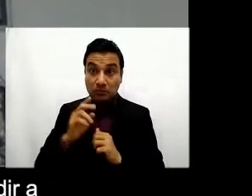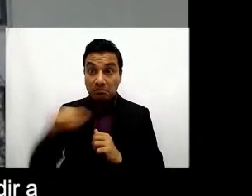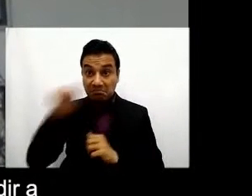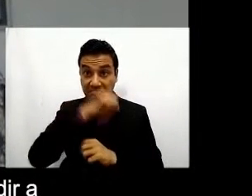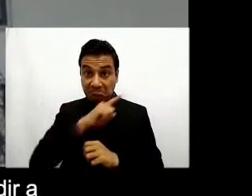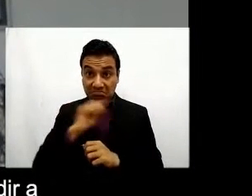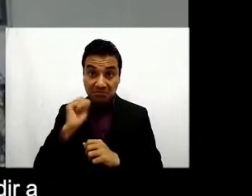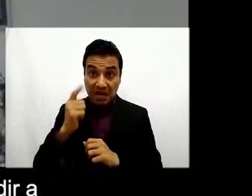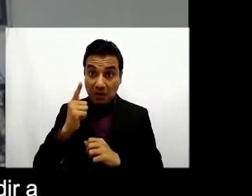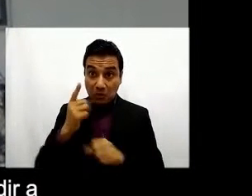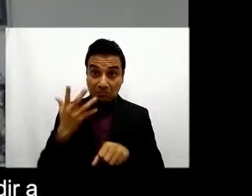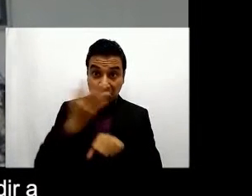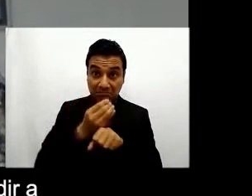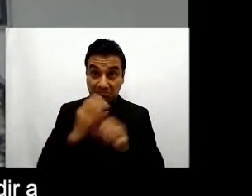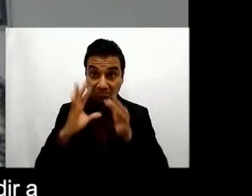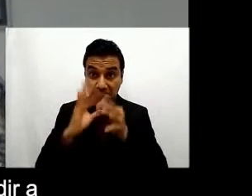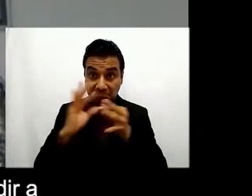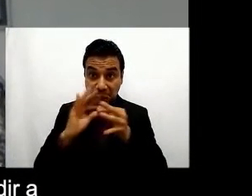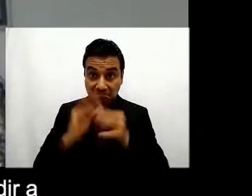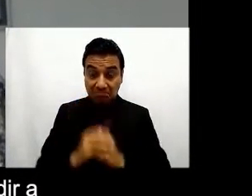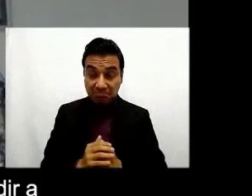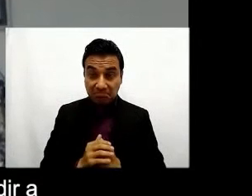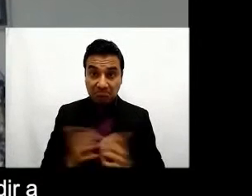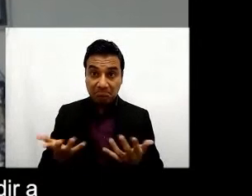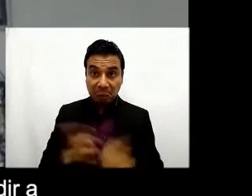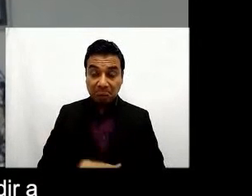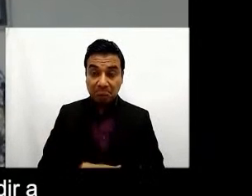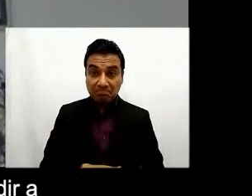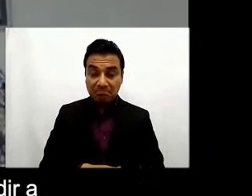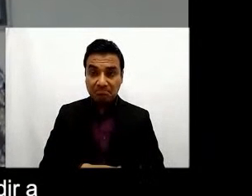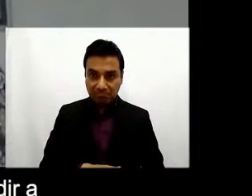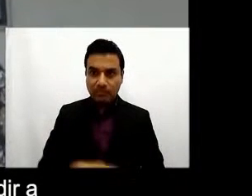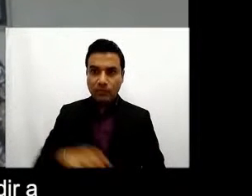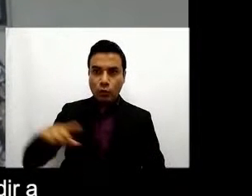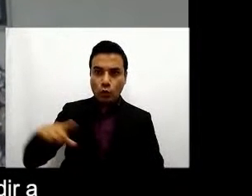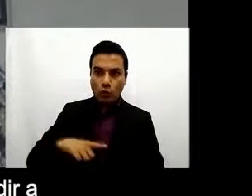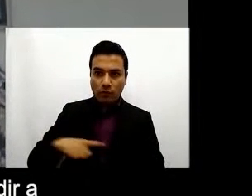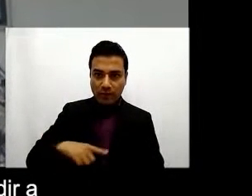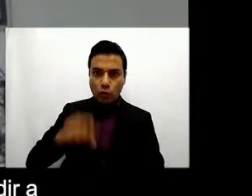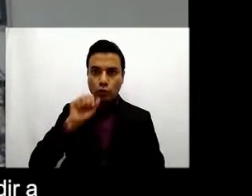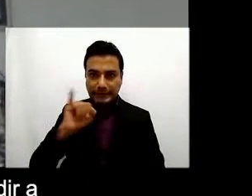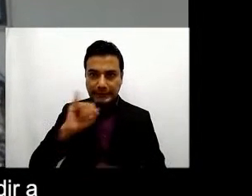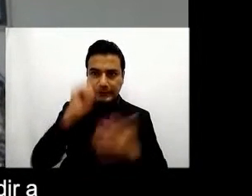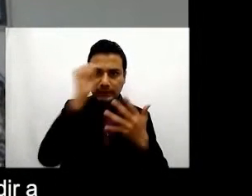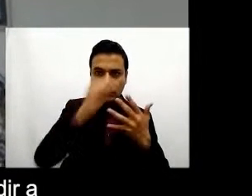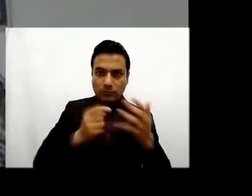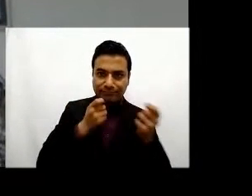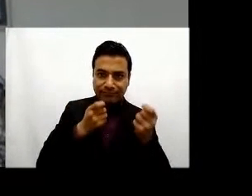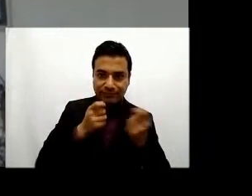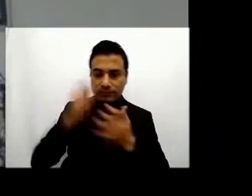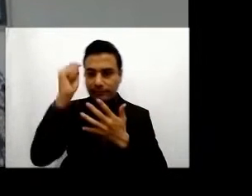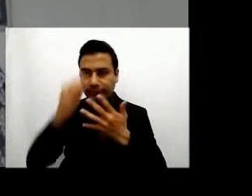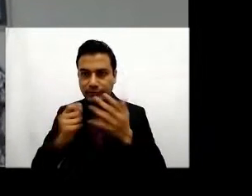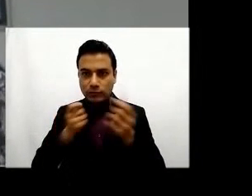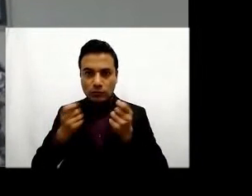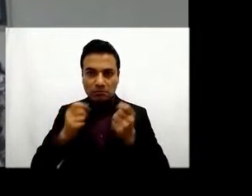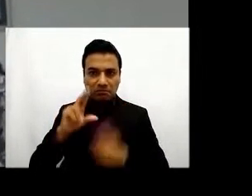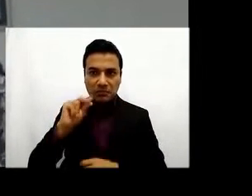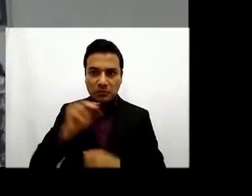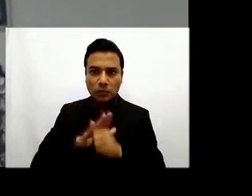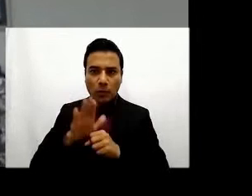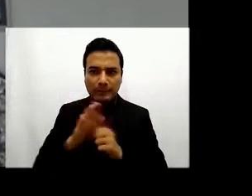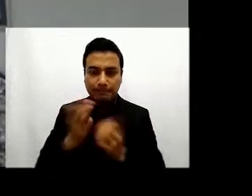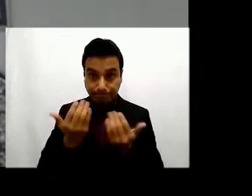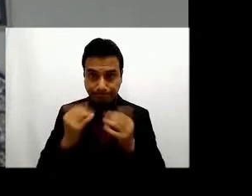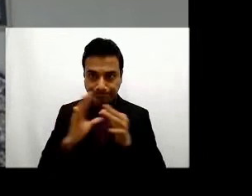añadir a esto. ¿Qué está dentro y qué excluyen? ¿Qué incluyen y qué excluyen las políticas culturales en